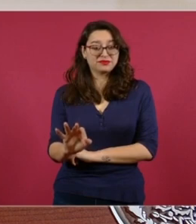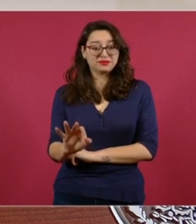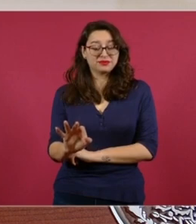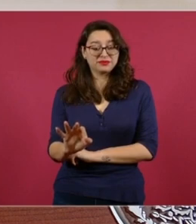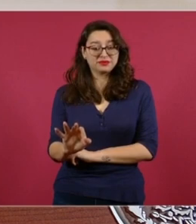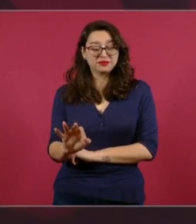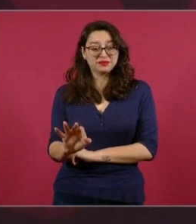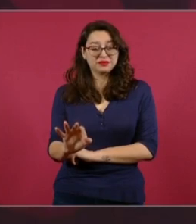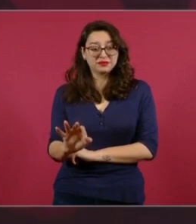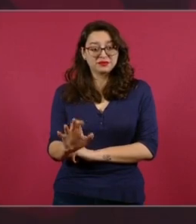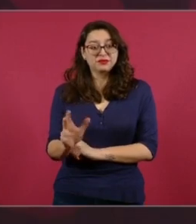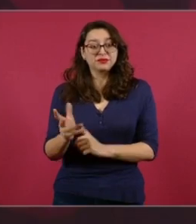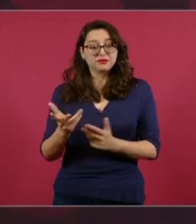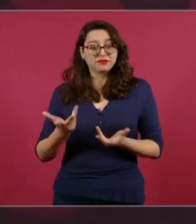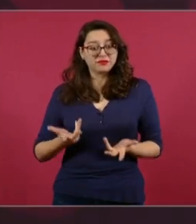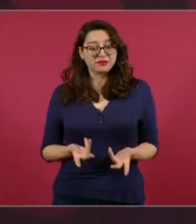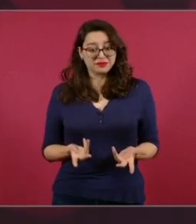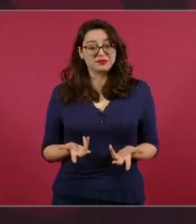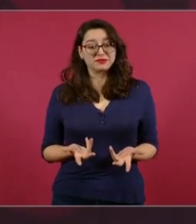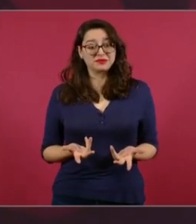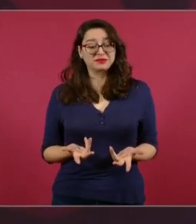Eso es lo que explica